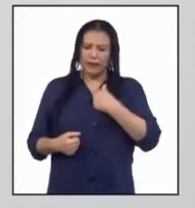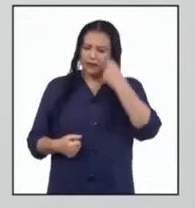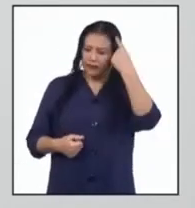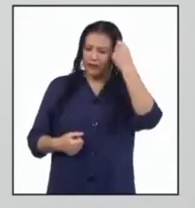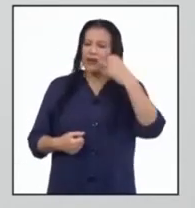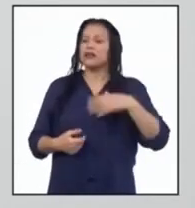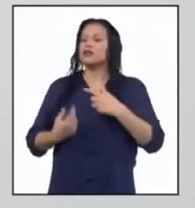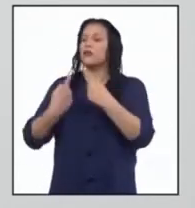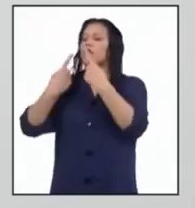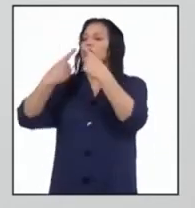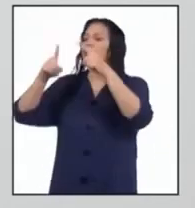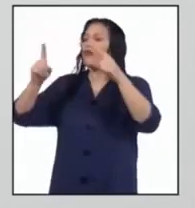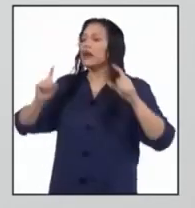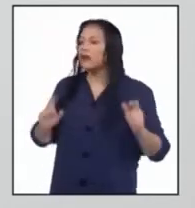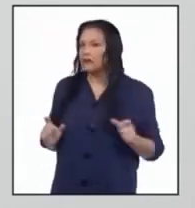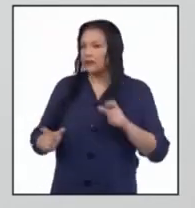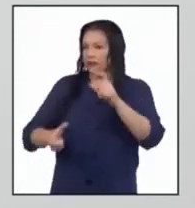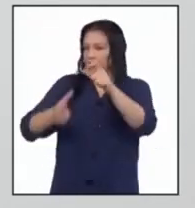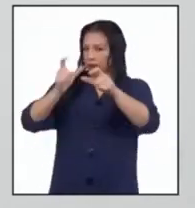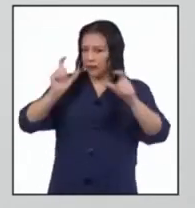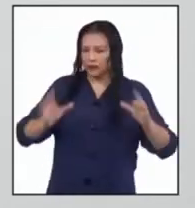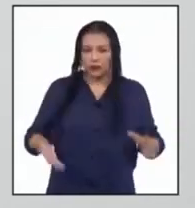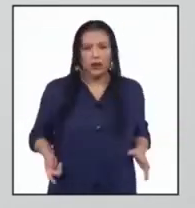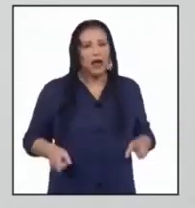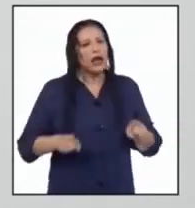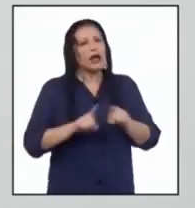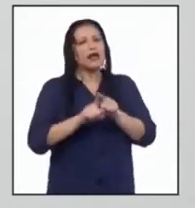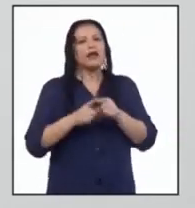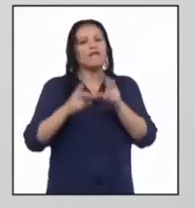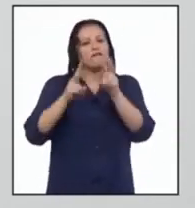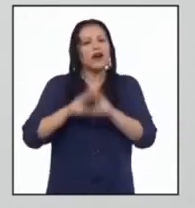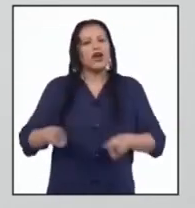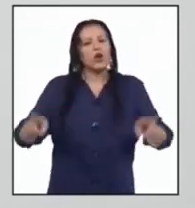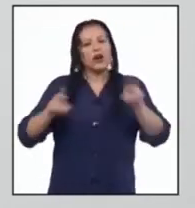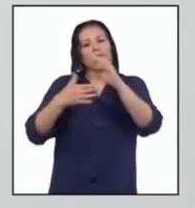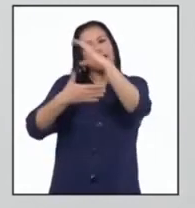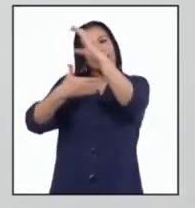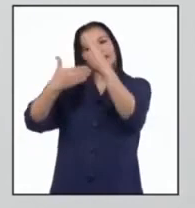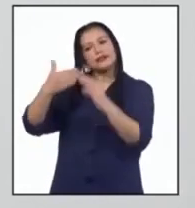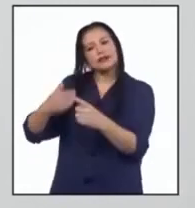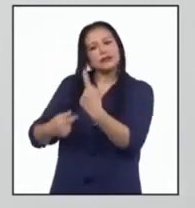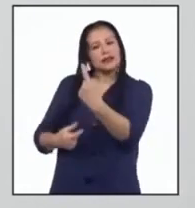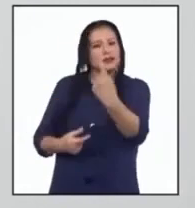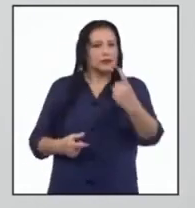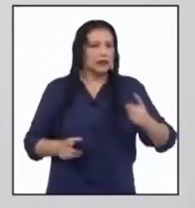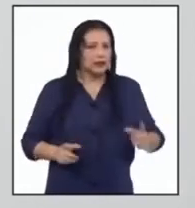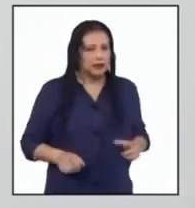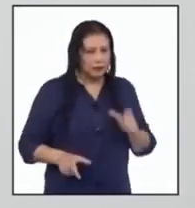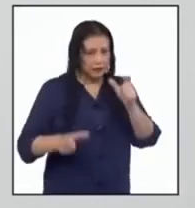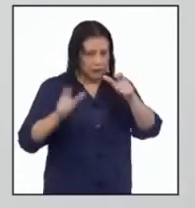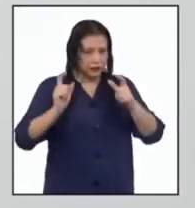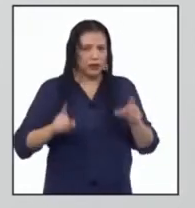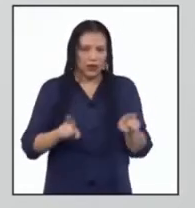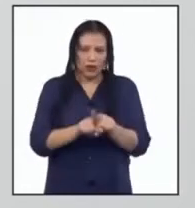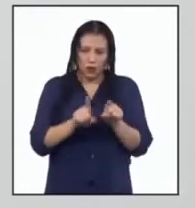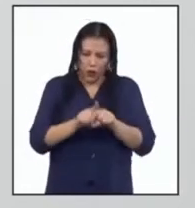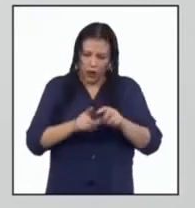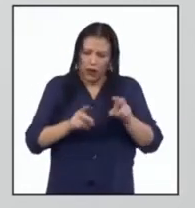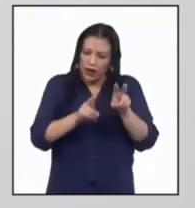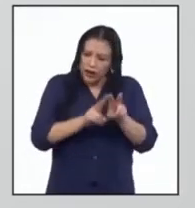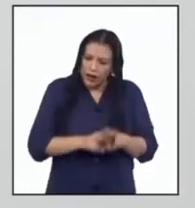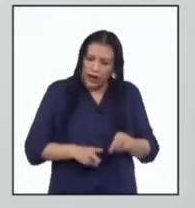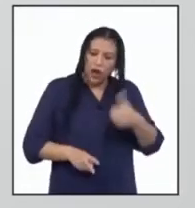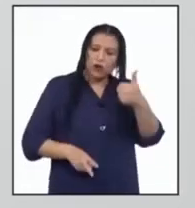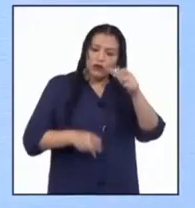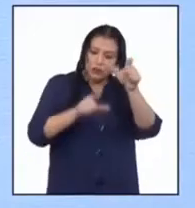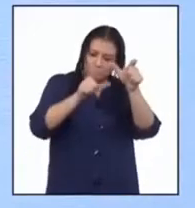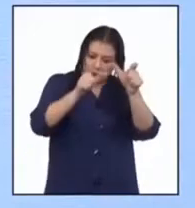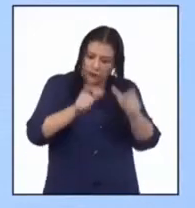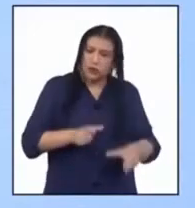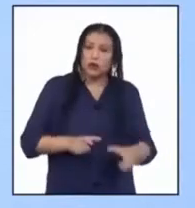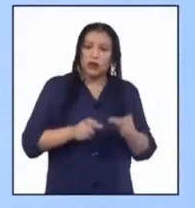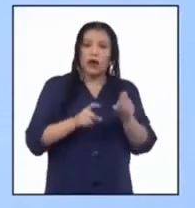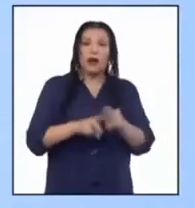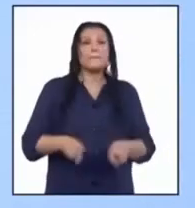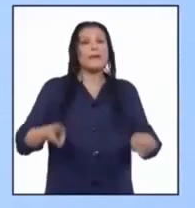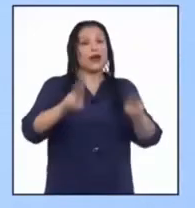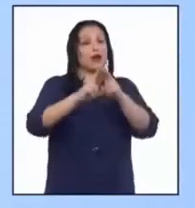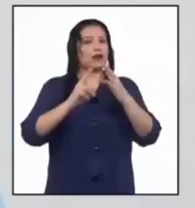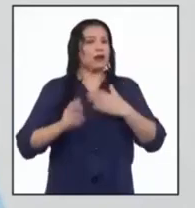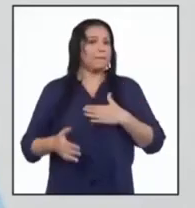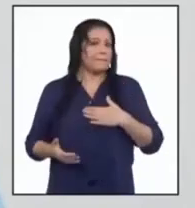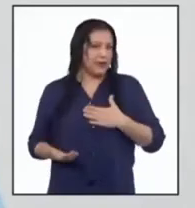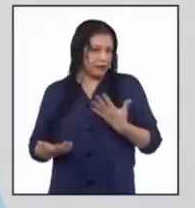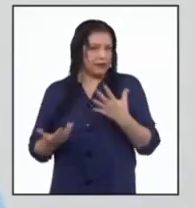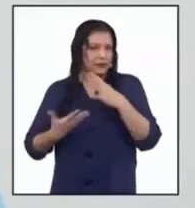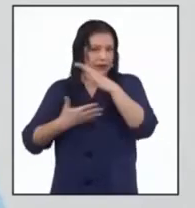y valorar las peculiaridades del otro, igual que el otro valore las nuestras. No